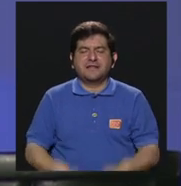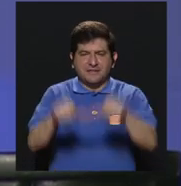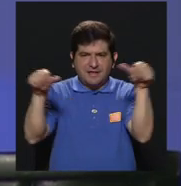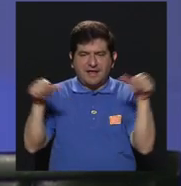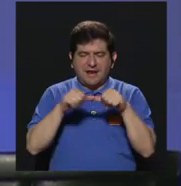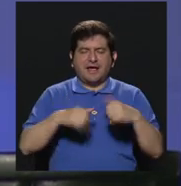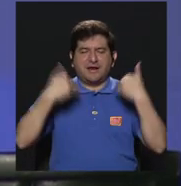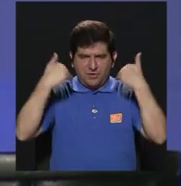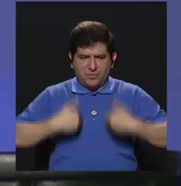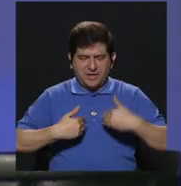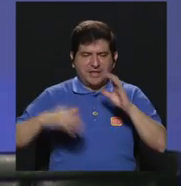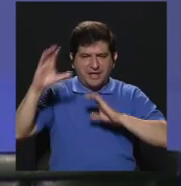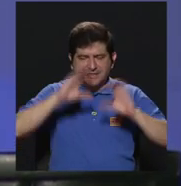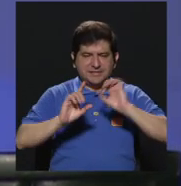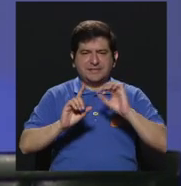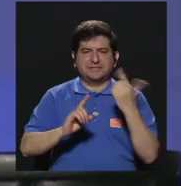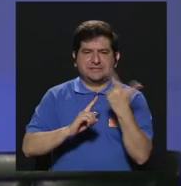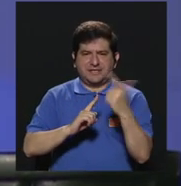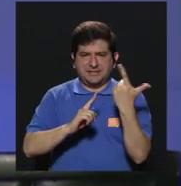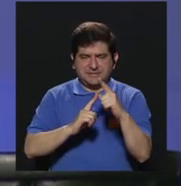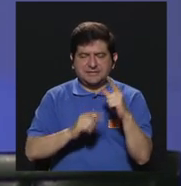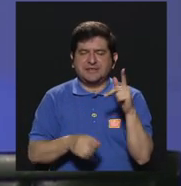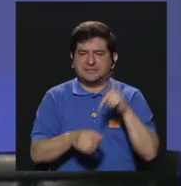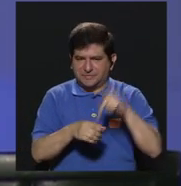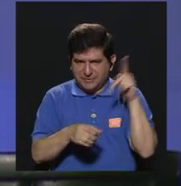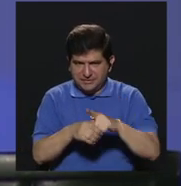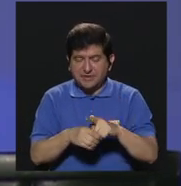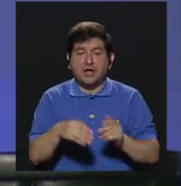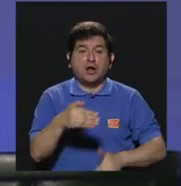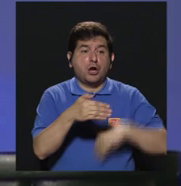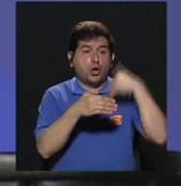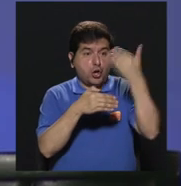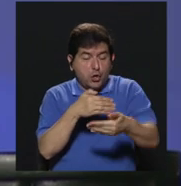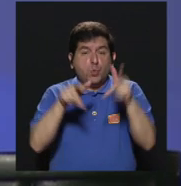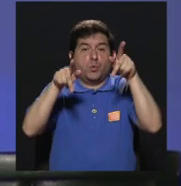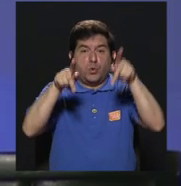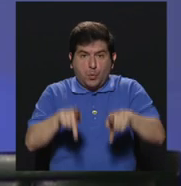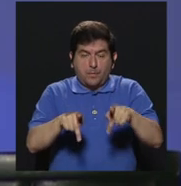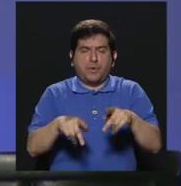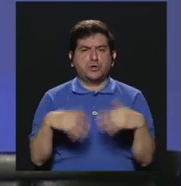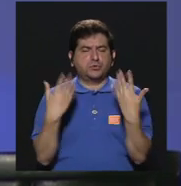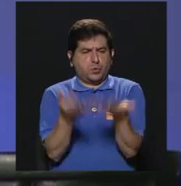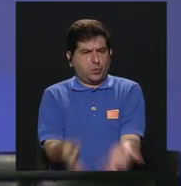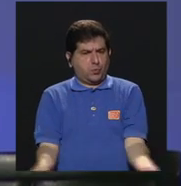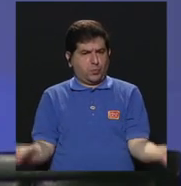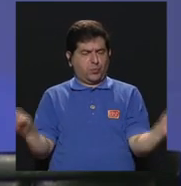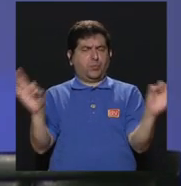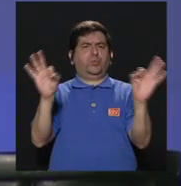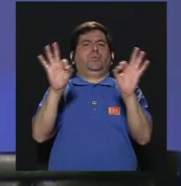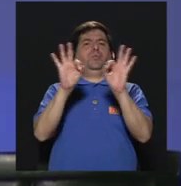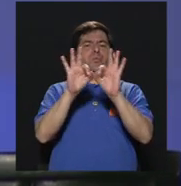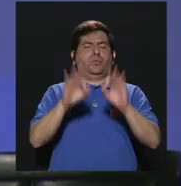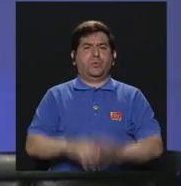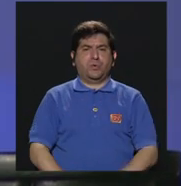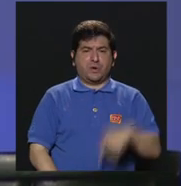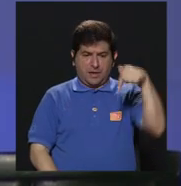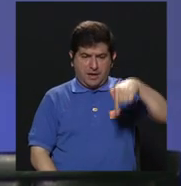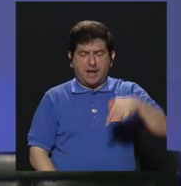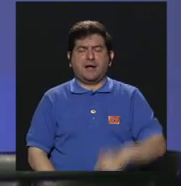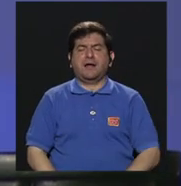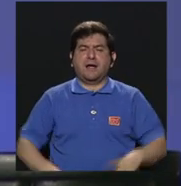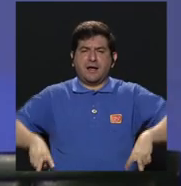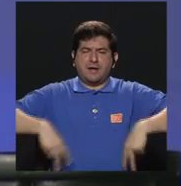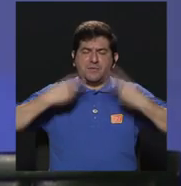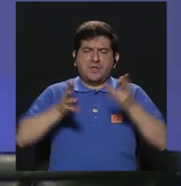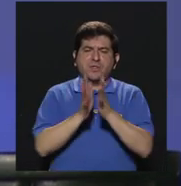Facultad de Ciencias y Letras y que luego fueron muy, pero muy destacadas en la vida